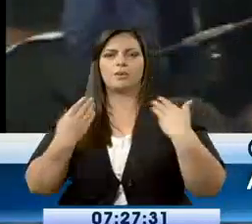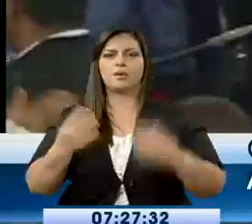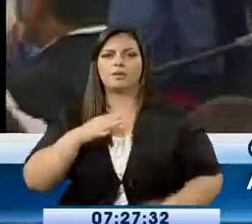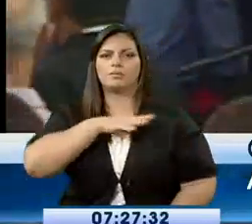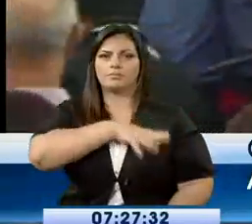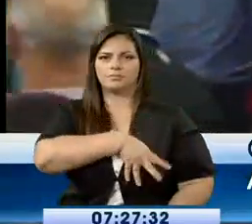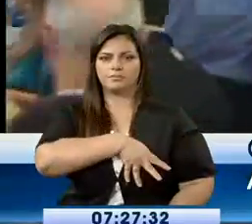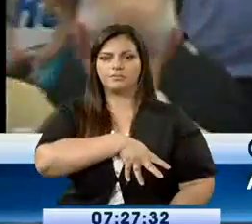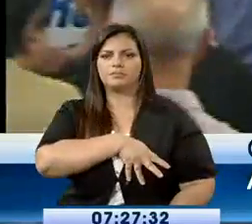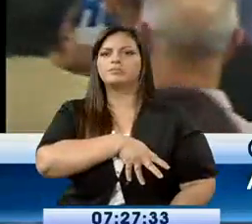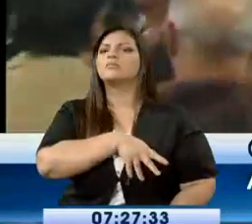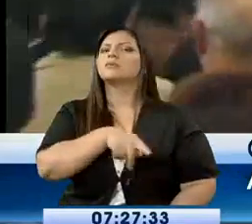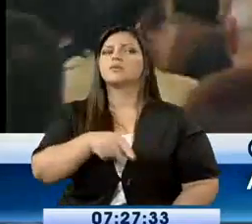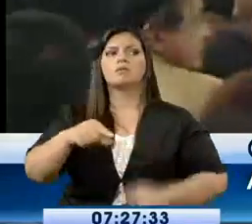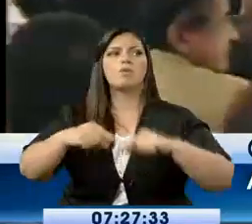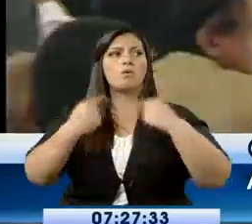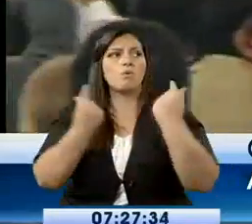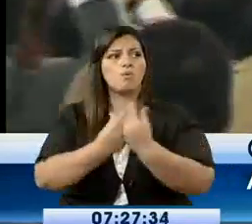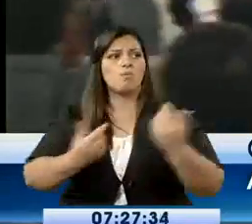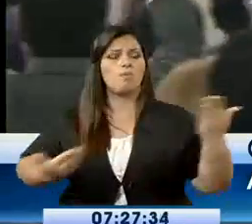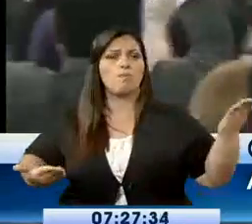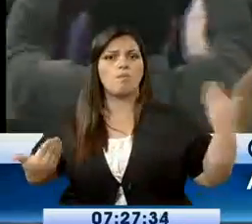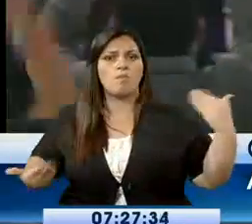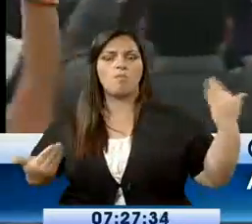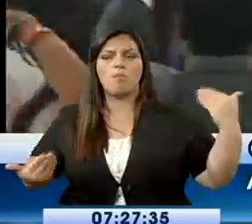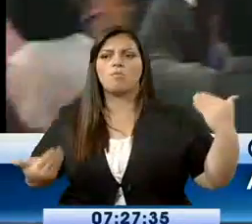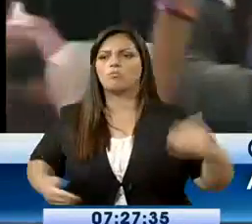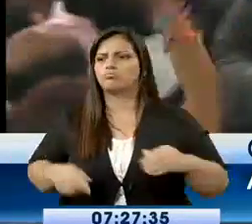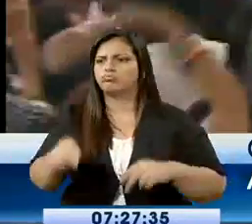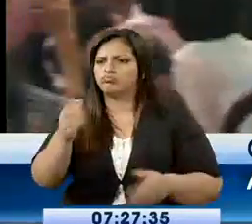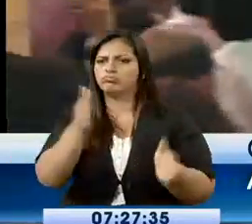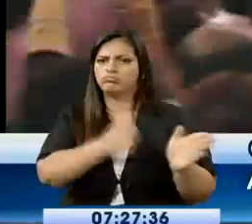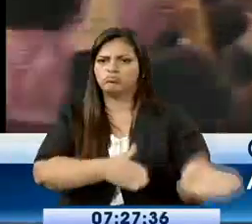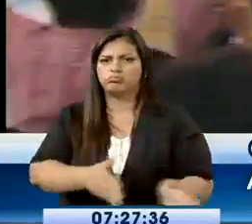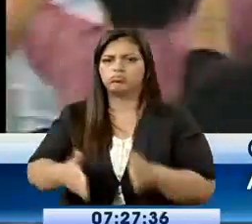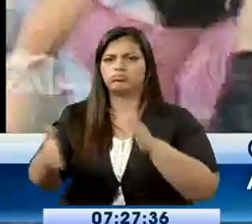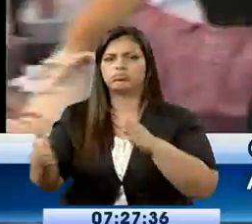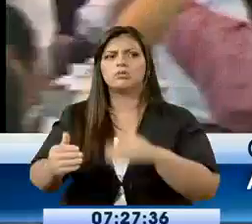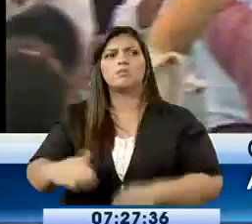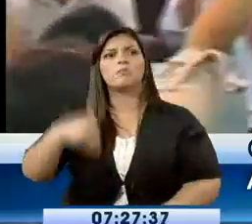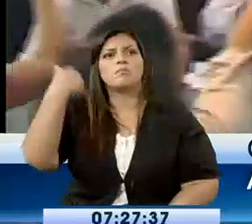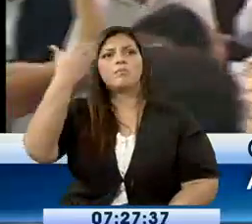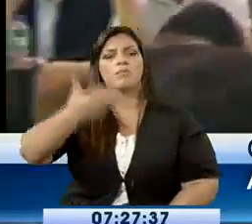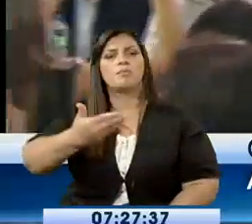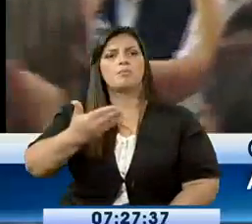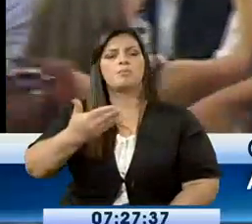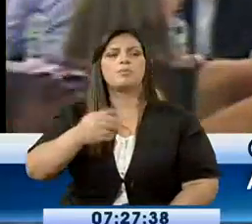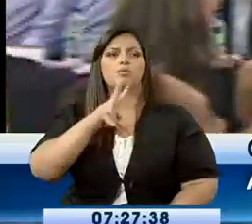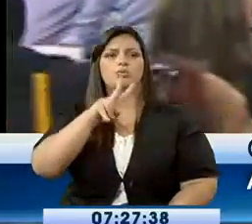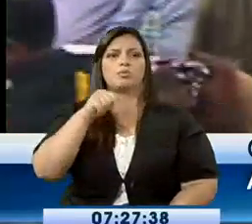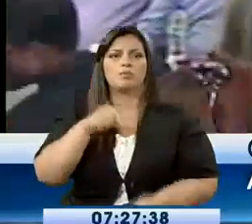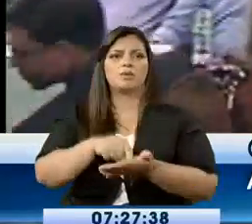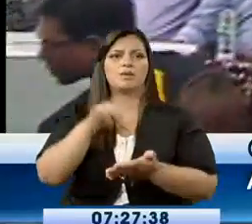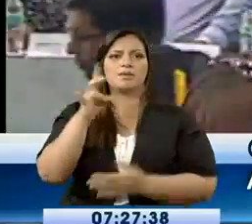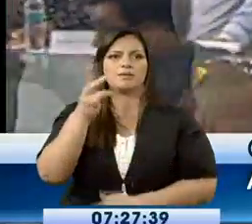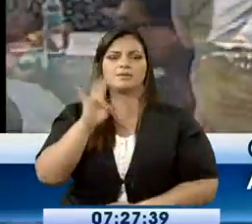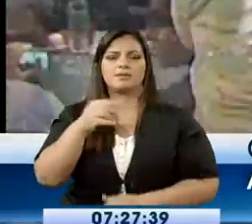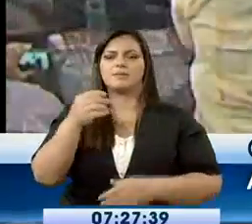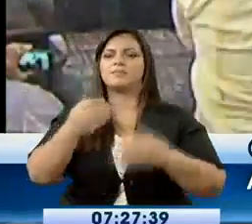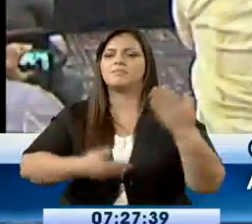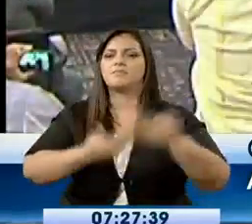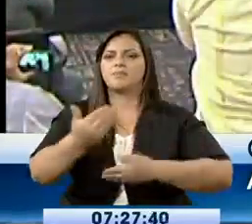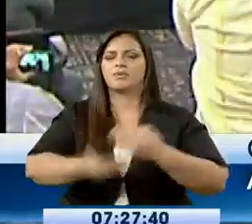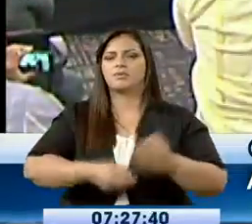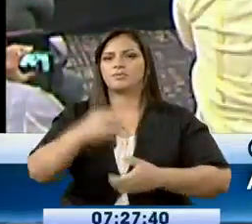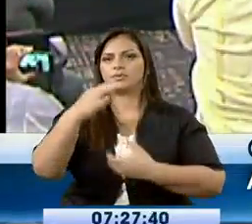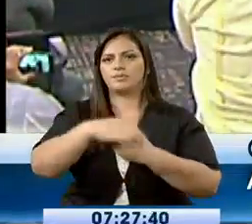postura electoral a nivel nacional de cara al proceso del próximo 2017. Para darle una respuesta clara